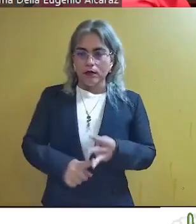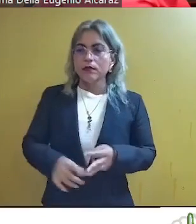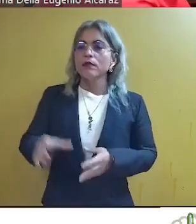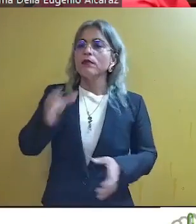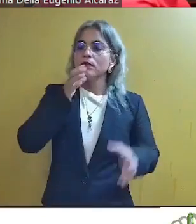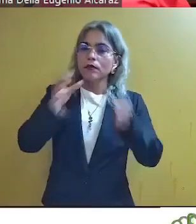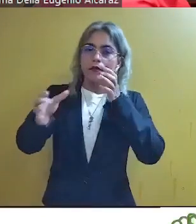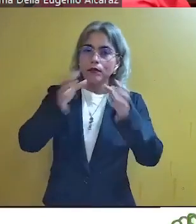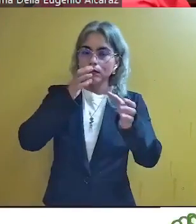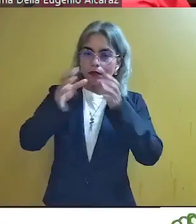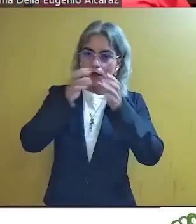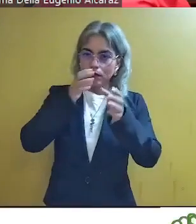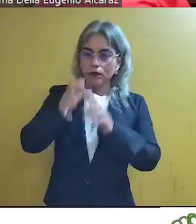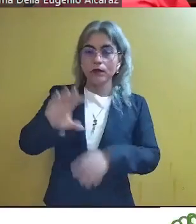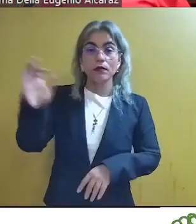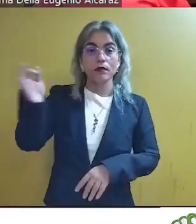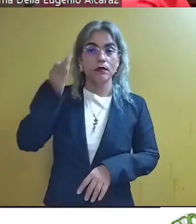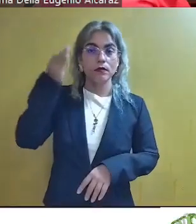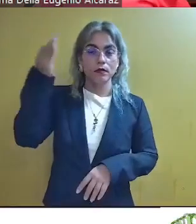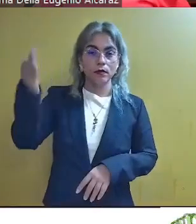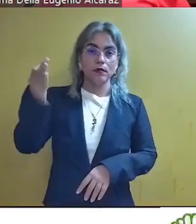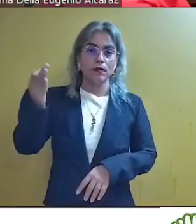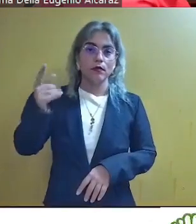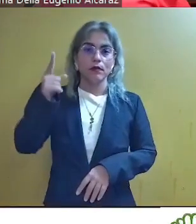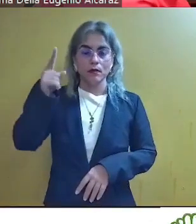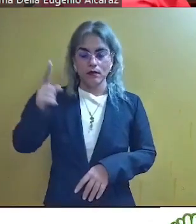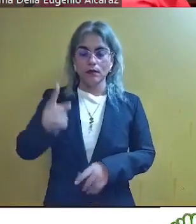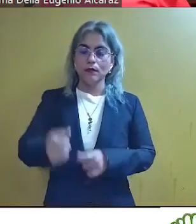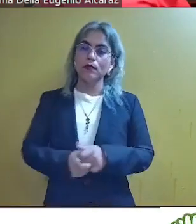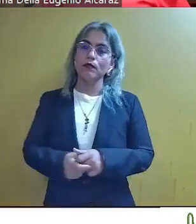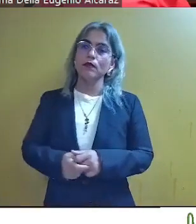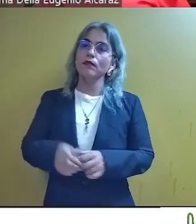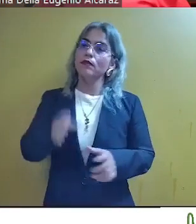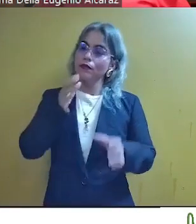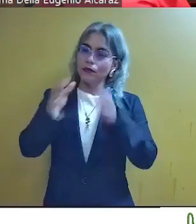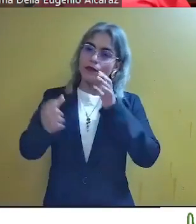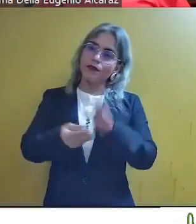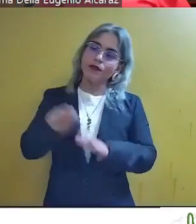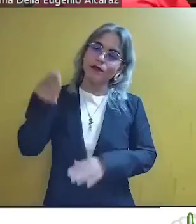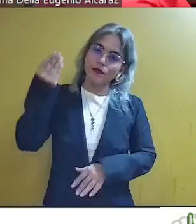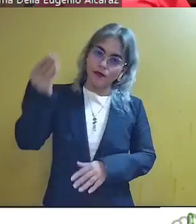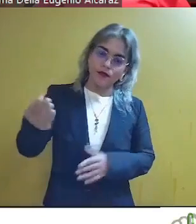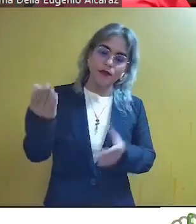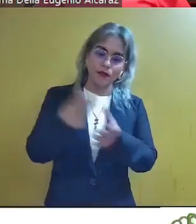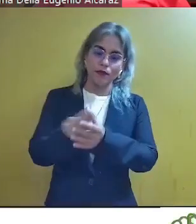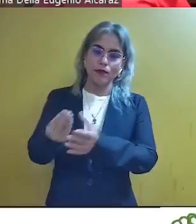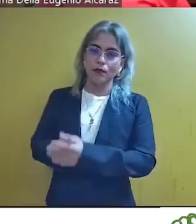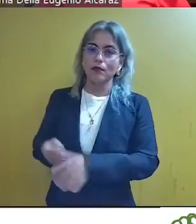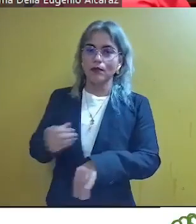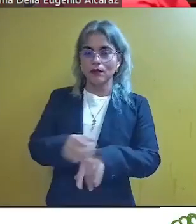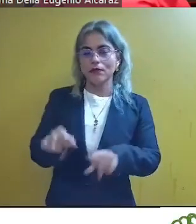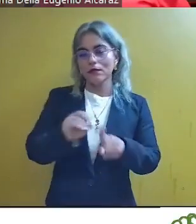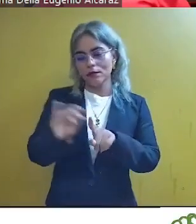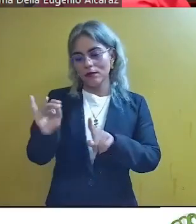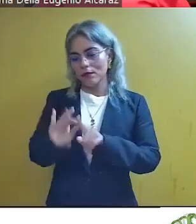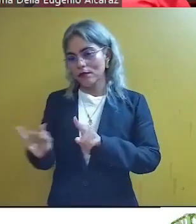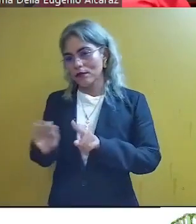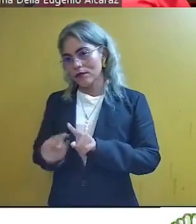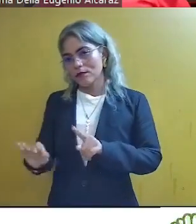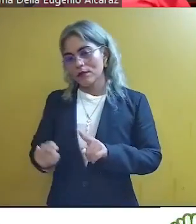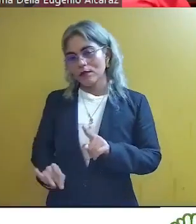Ciudad de México del Tribunal Electoral del Poder Judicial de la Federación en cumplimiento a su resolución dictada en el expediente